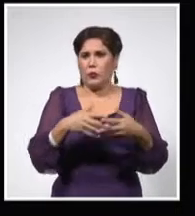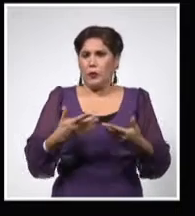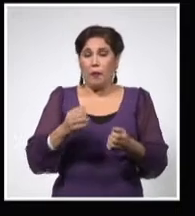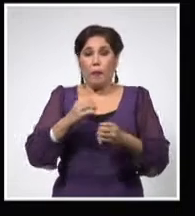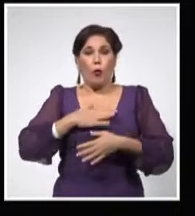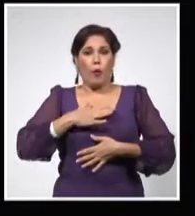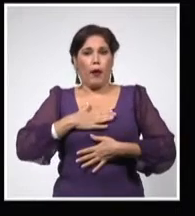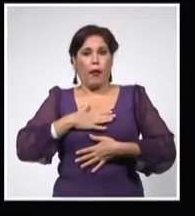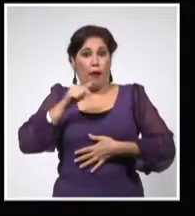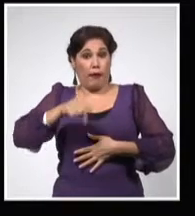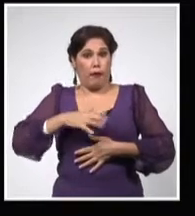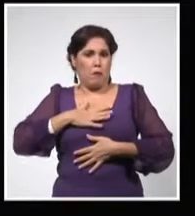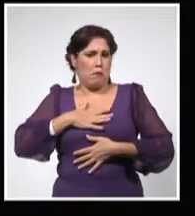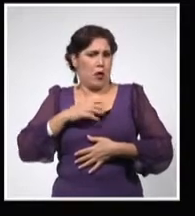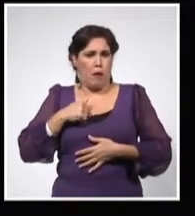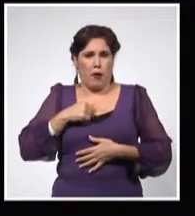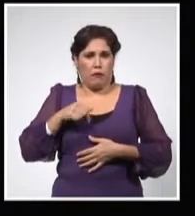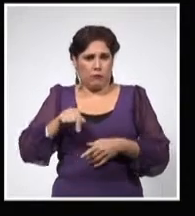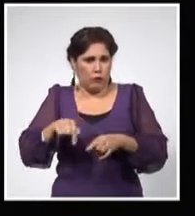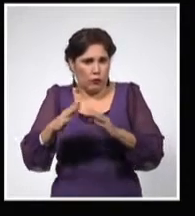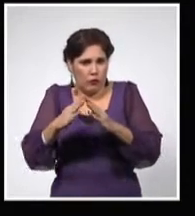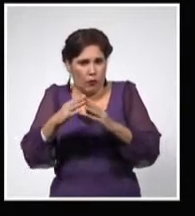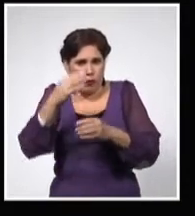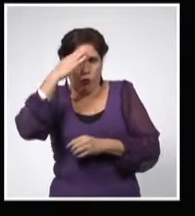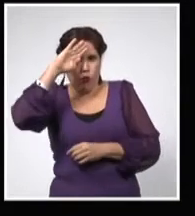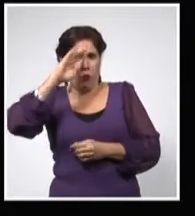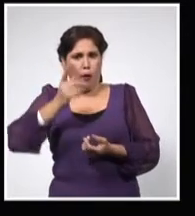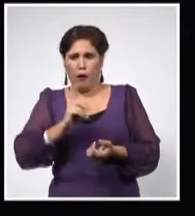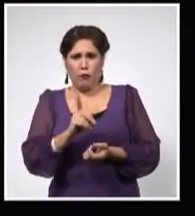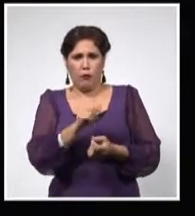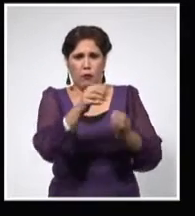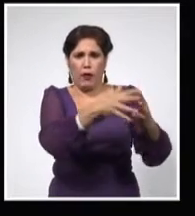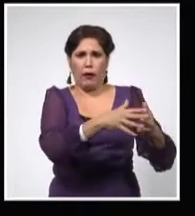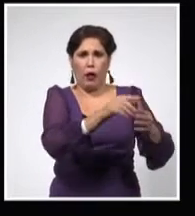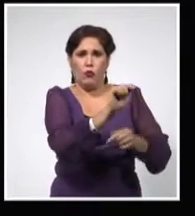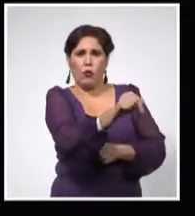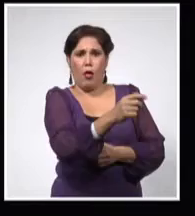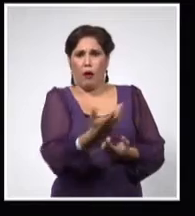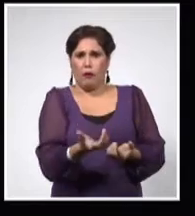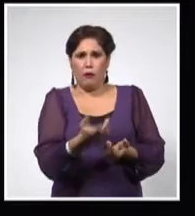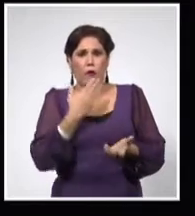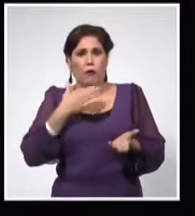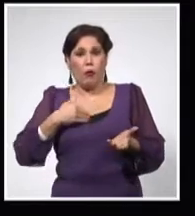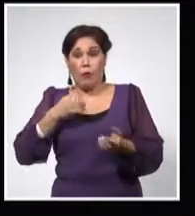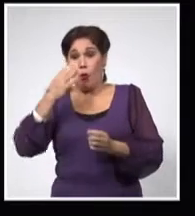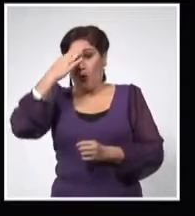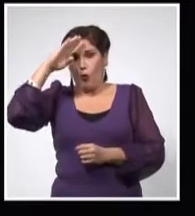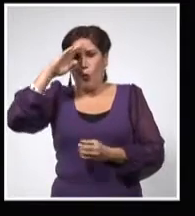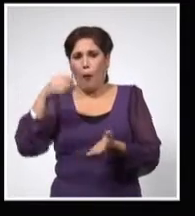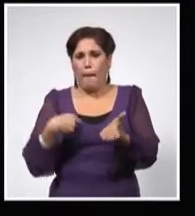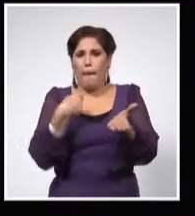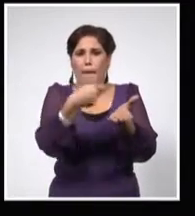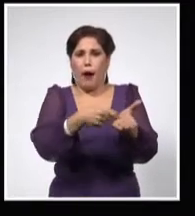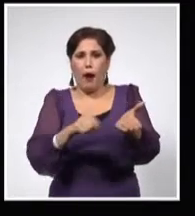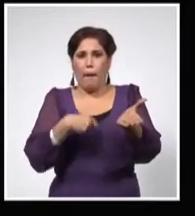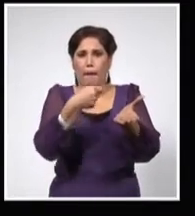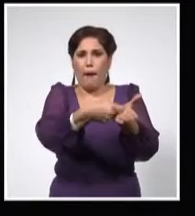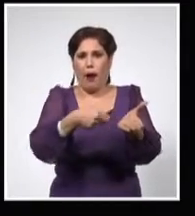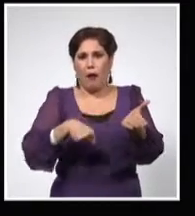propiedades que dicen que poseen y las cifras del valor de esas propiedades, tendría Cuba que estar dedicada a pagar eso